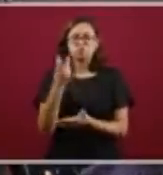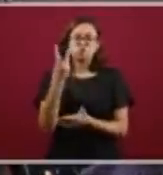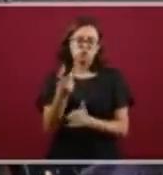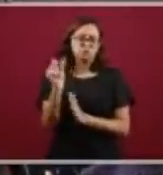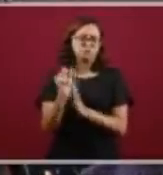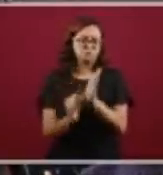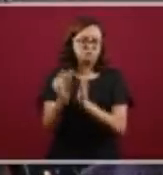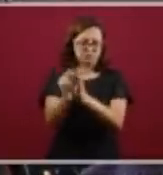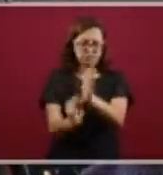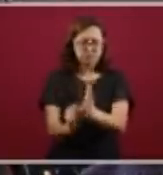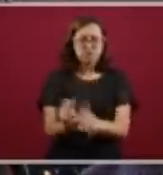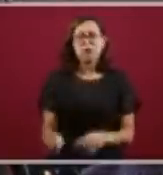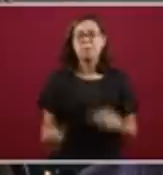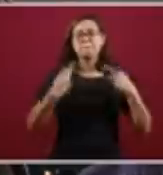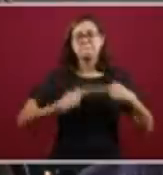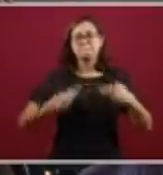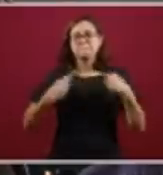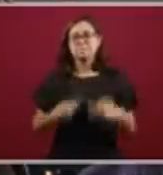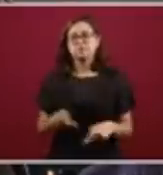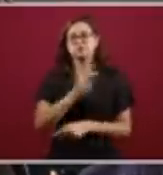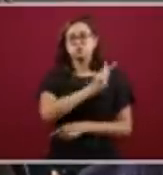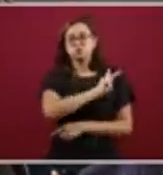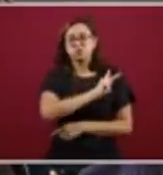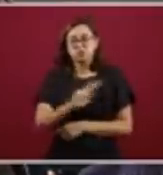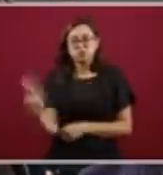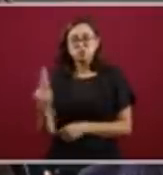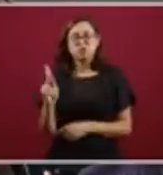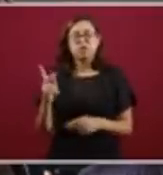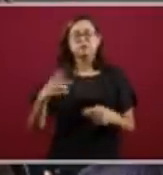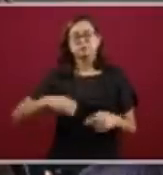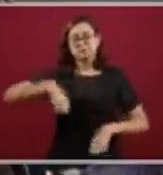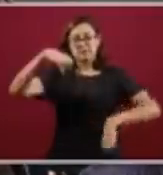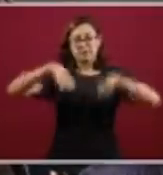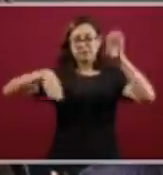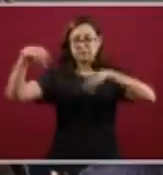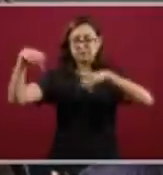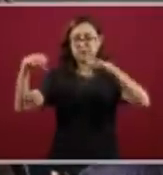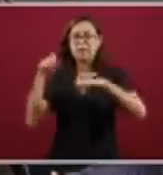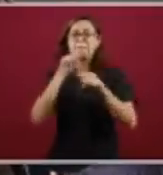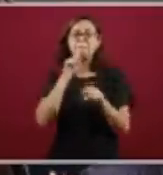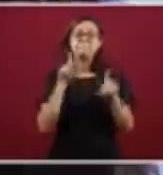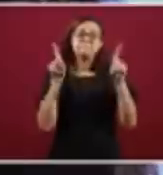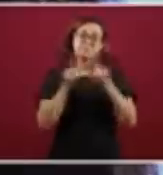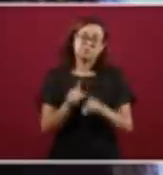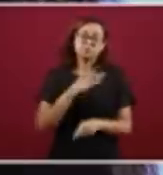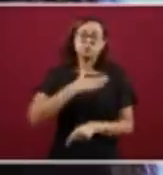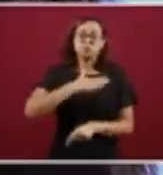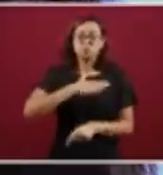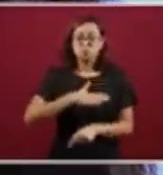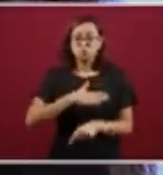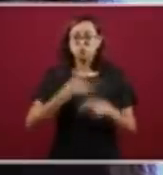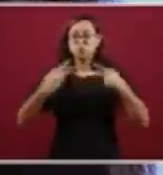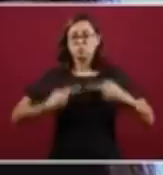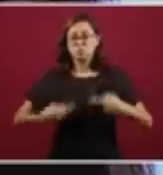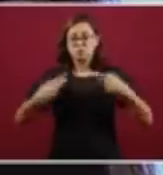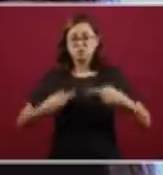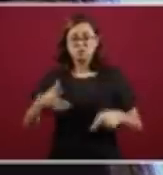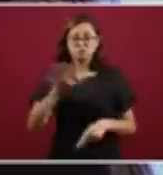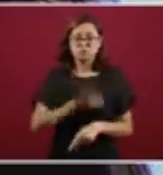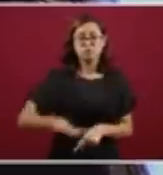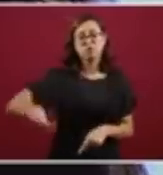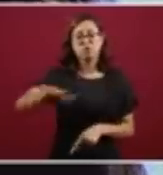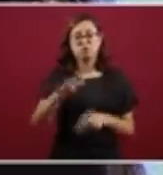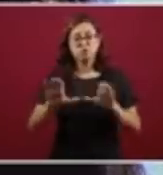Es universal para todas las personas adultas mayores y, por cuestión de justicia social, en el caso de los territorios